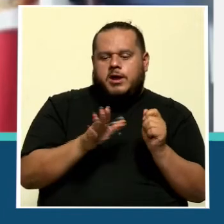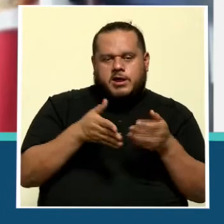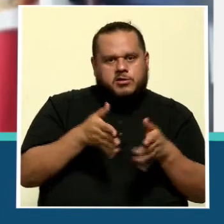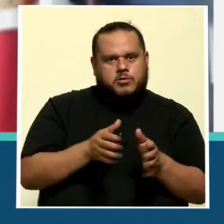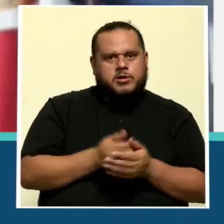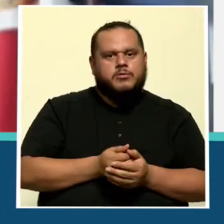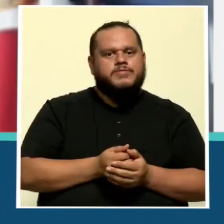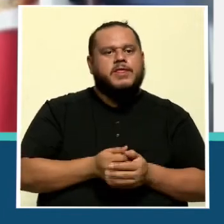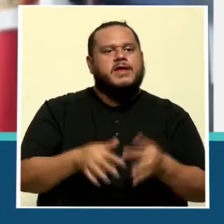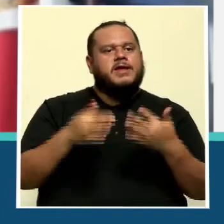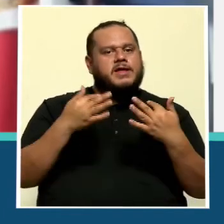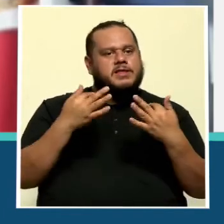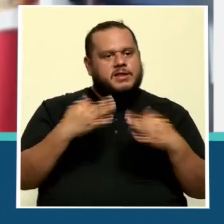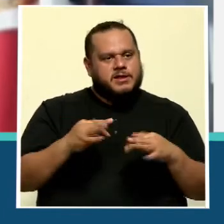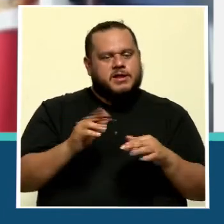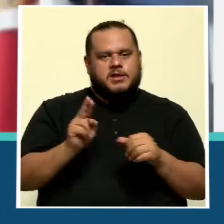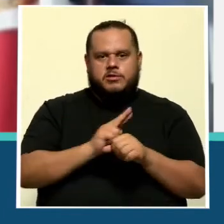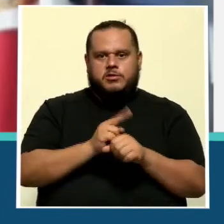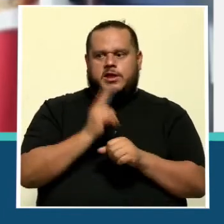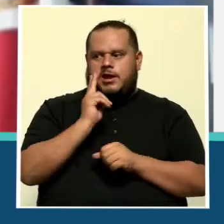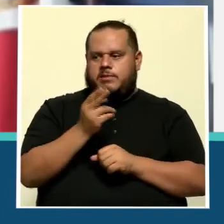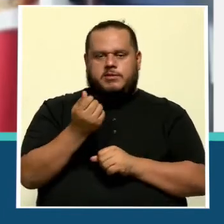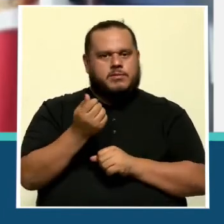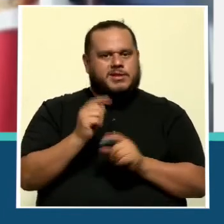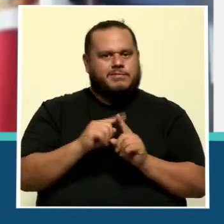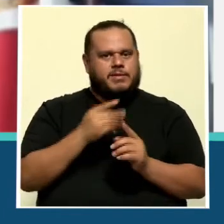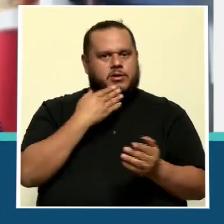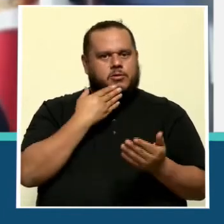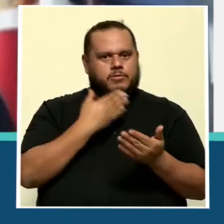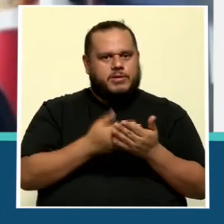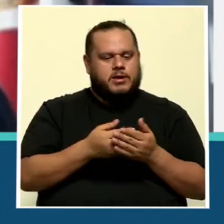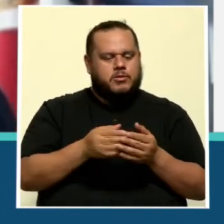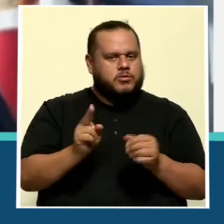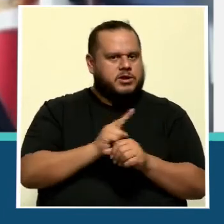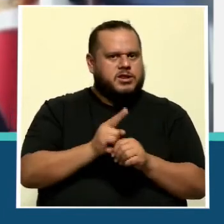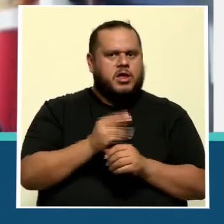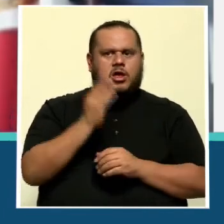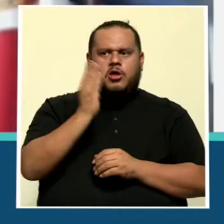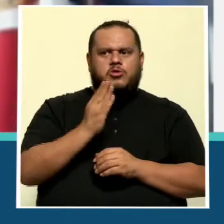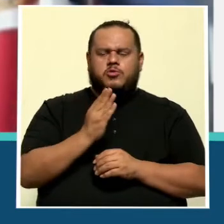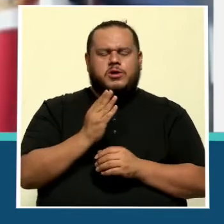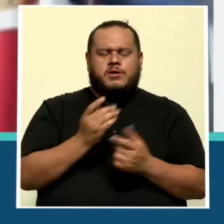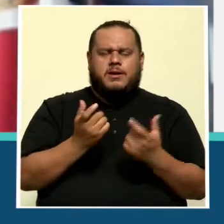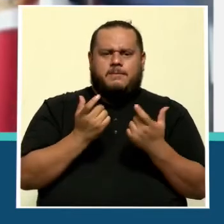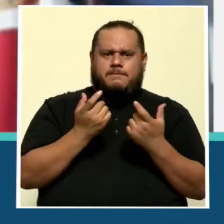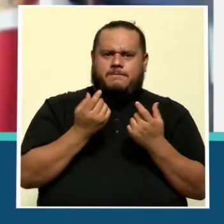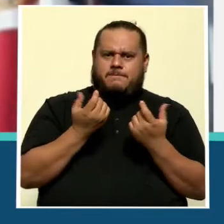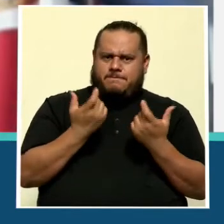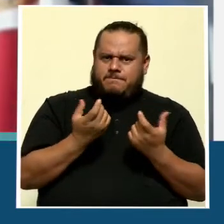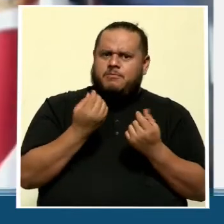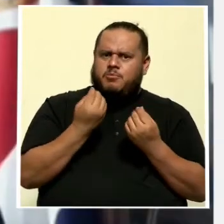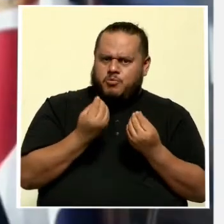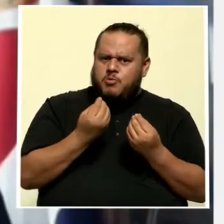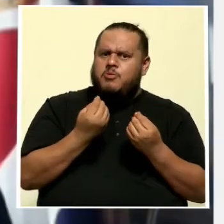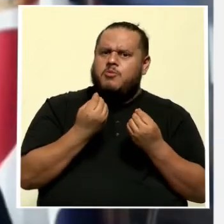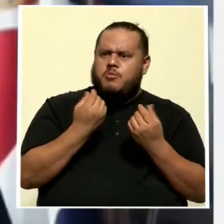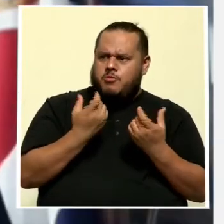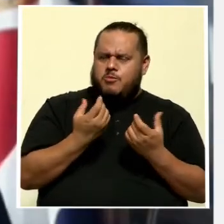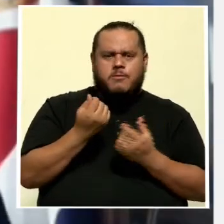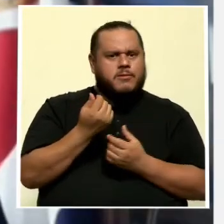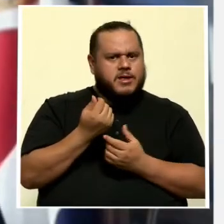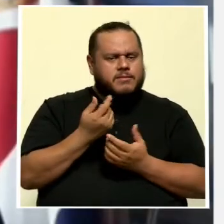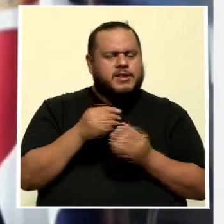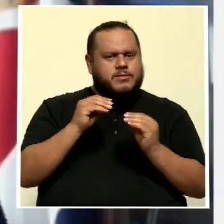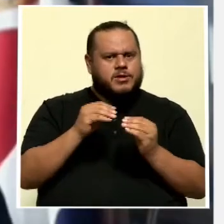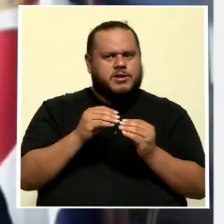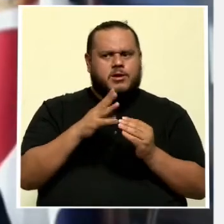Se trata de utilizar el mismo dinero, pero bien utilizado. Nunca había habido tanta plata para educación y nunca había estado tan mal la